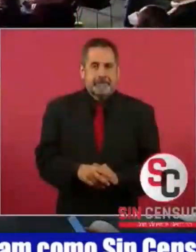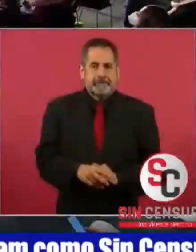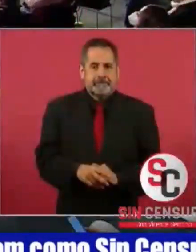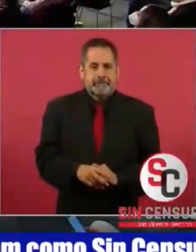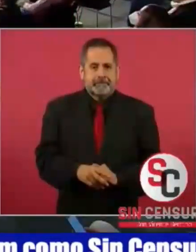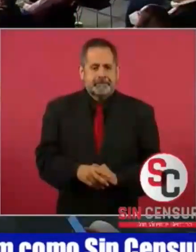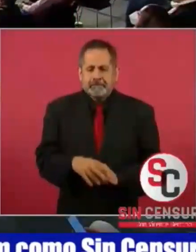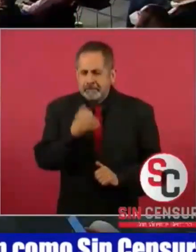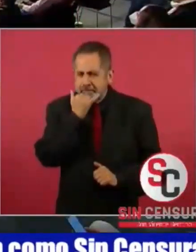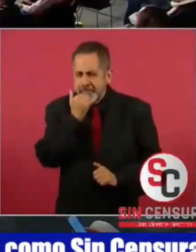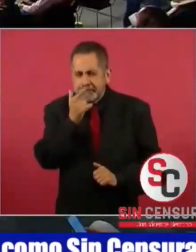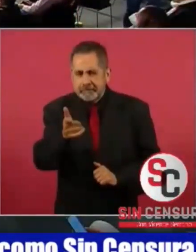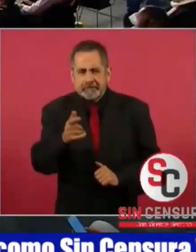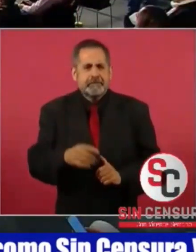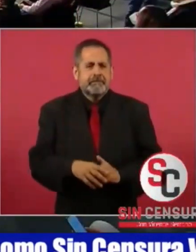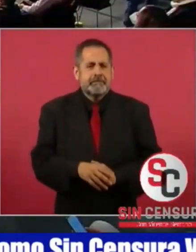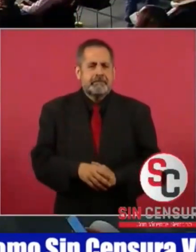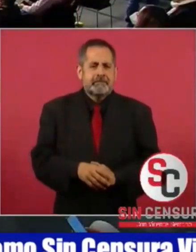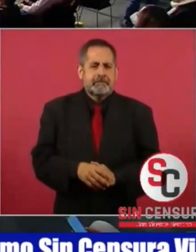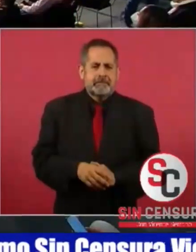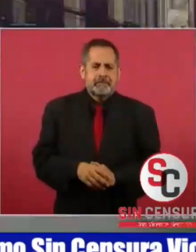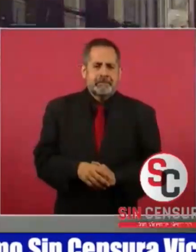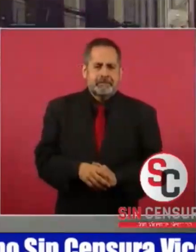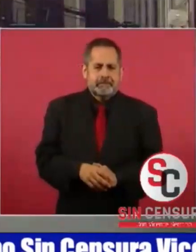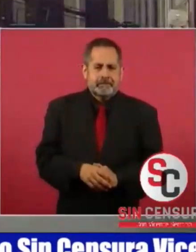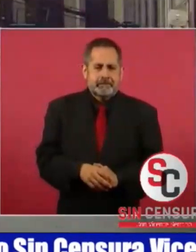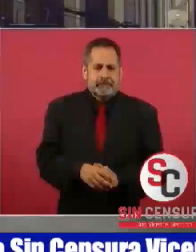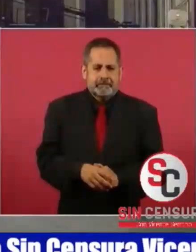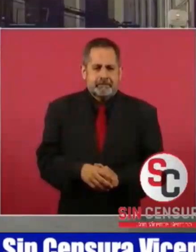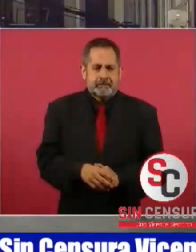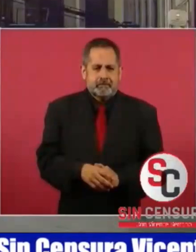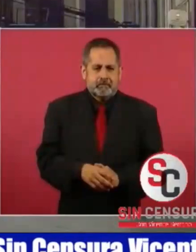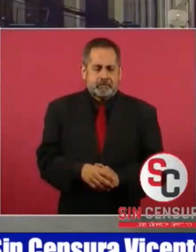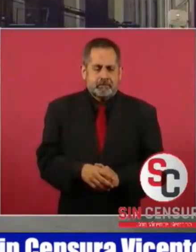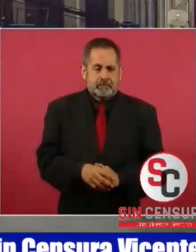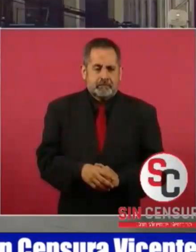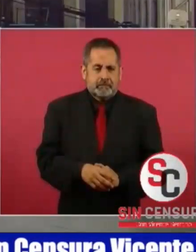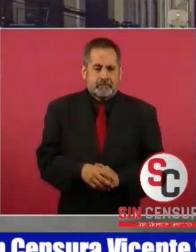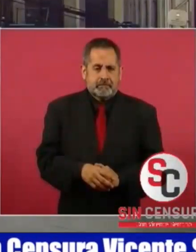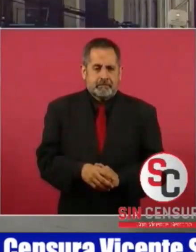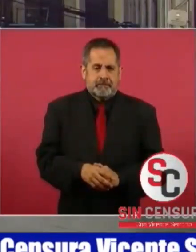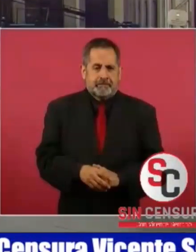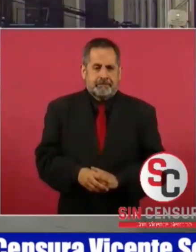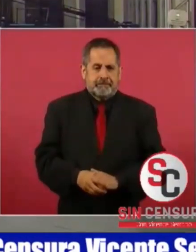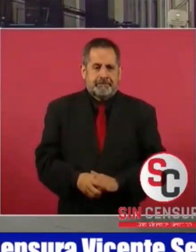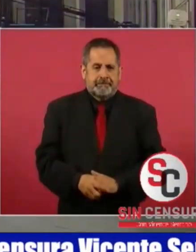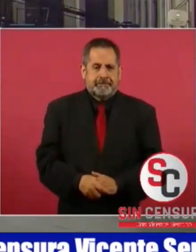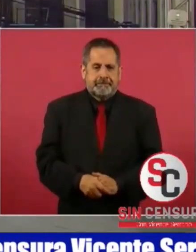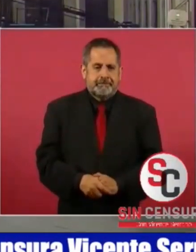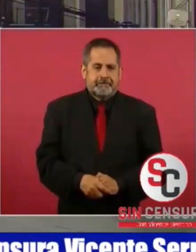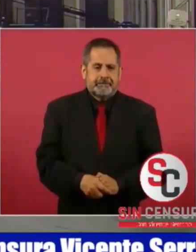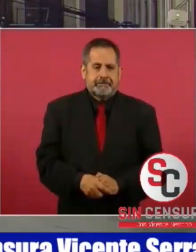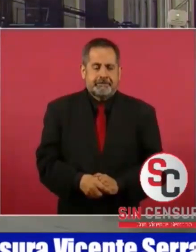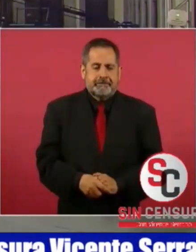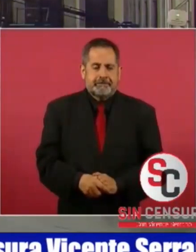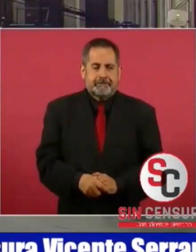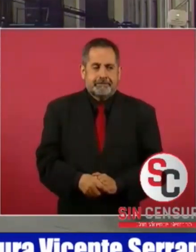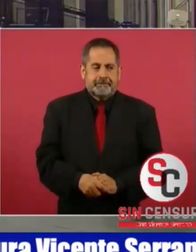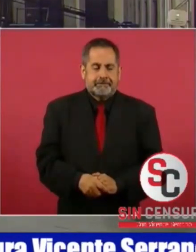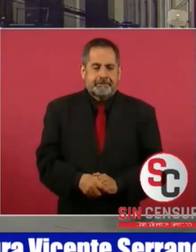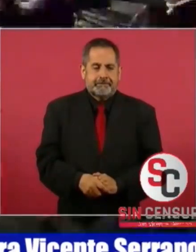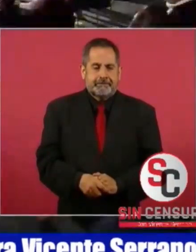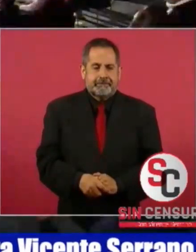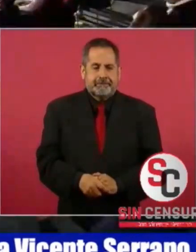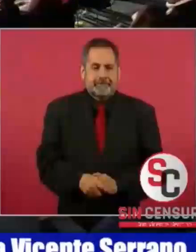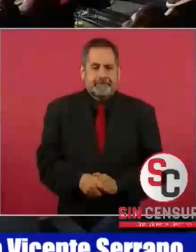Mande. El secretario de Gobernación comentó hace 3 semanas en Tijuana de que dentro de los acuerdos que se buscaban